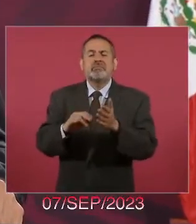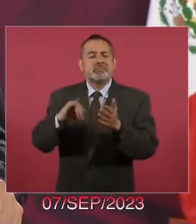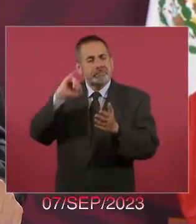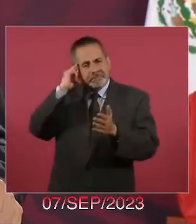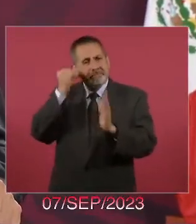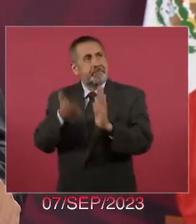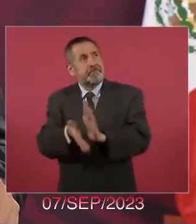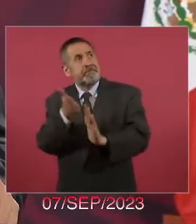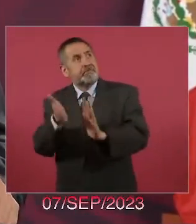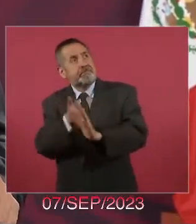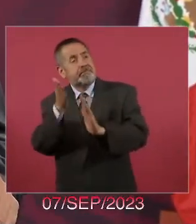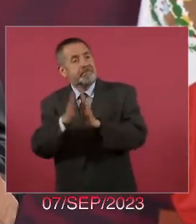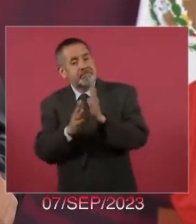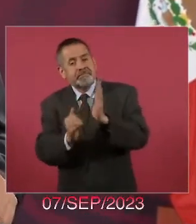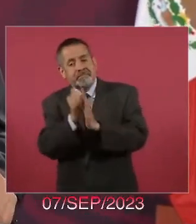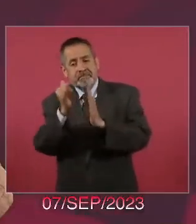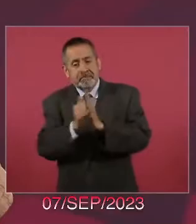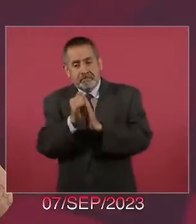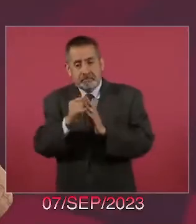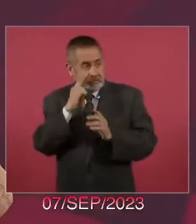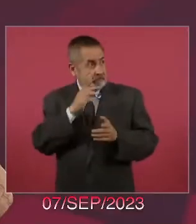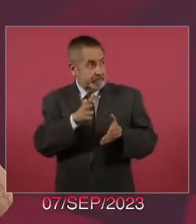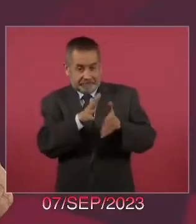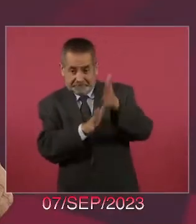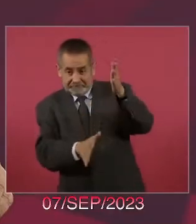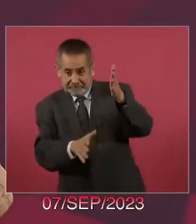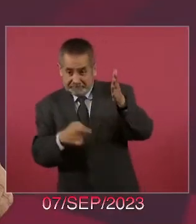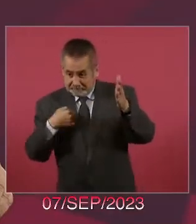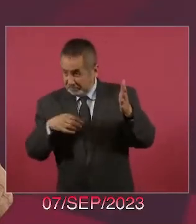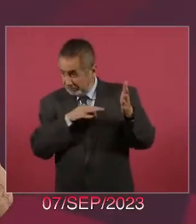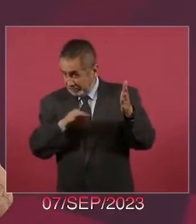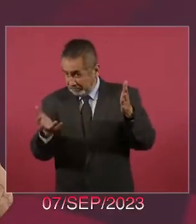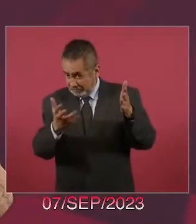Si nosotros nos ponemos a hacer esa pared,